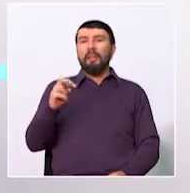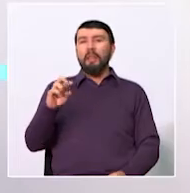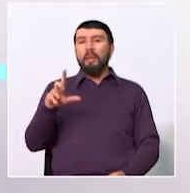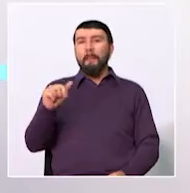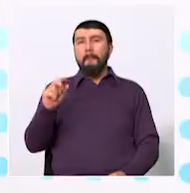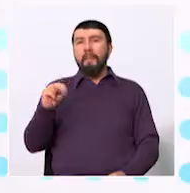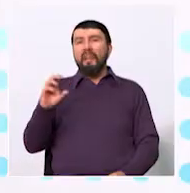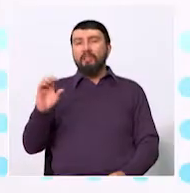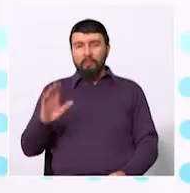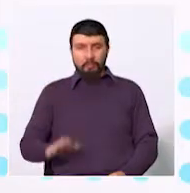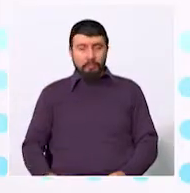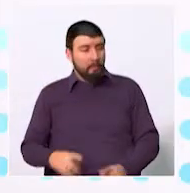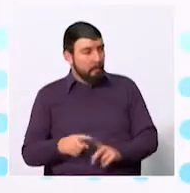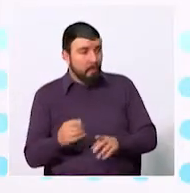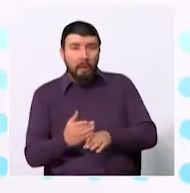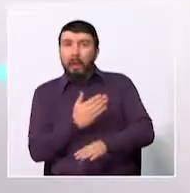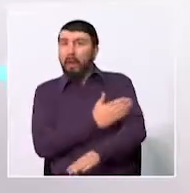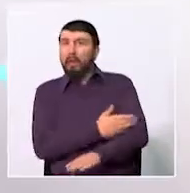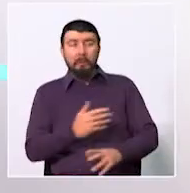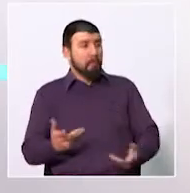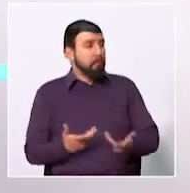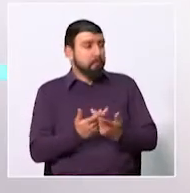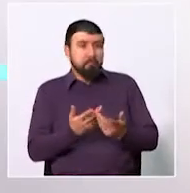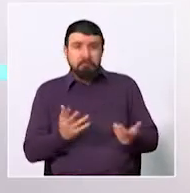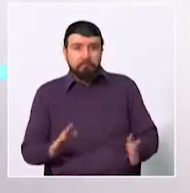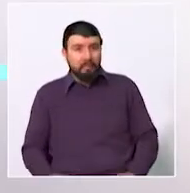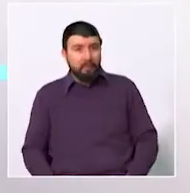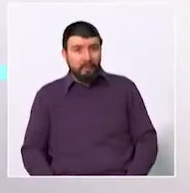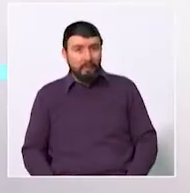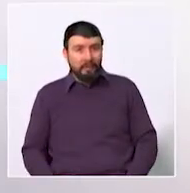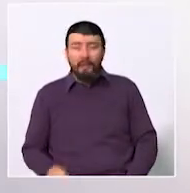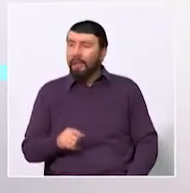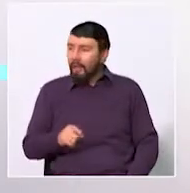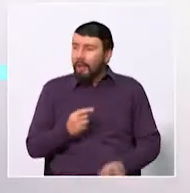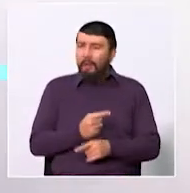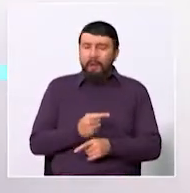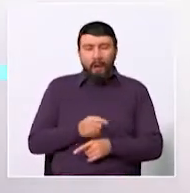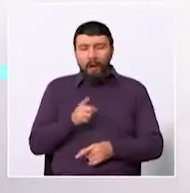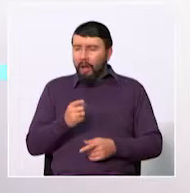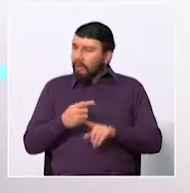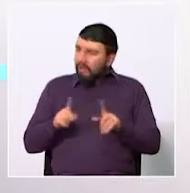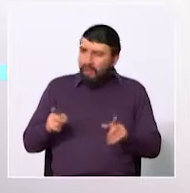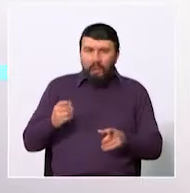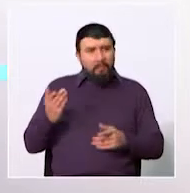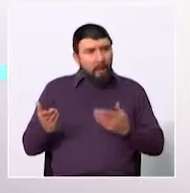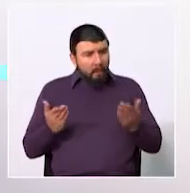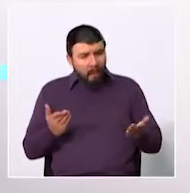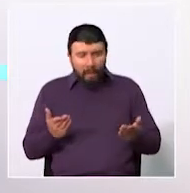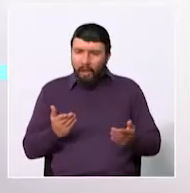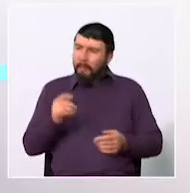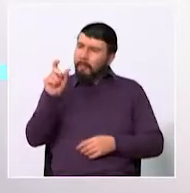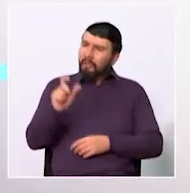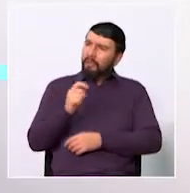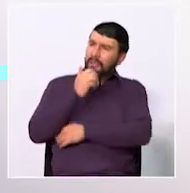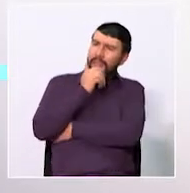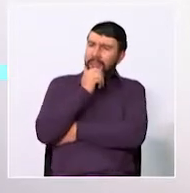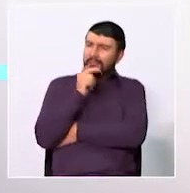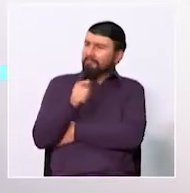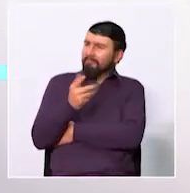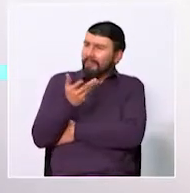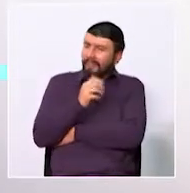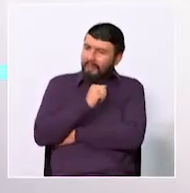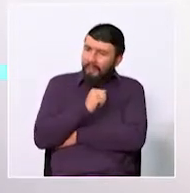eso no se da cuenta que es no porque es que él por eso llama diagnóstico diferencial usted ve la persona dice que será eso